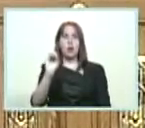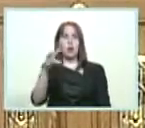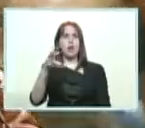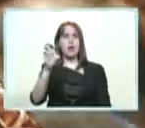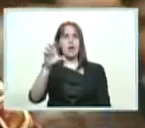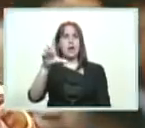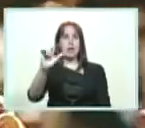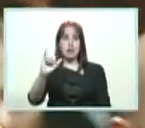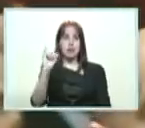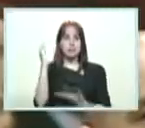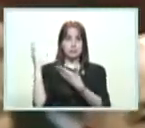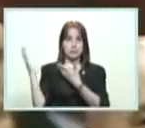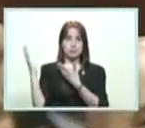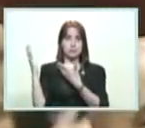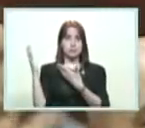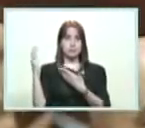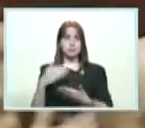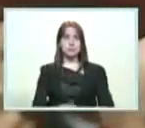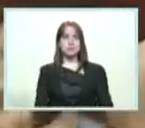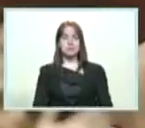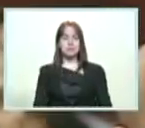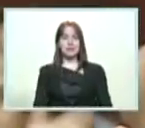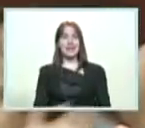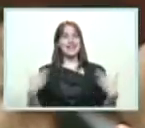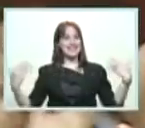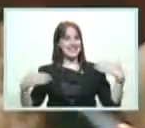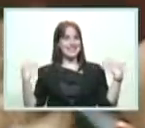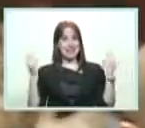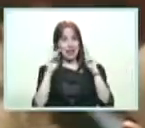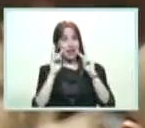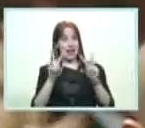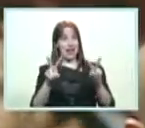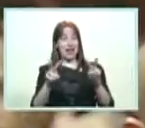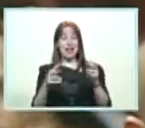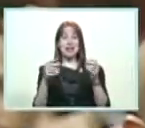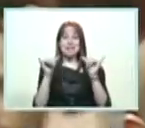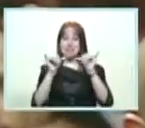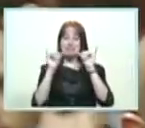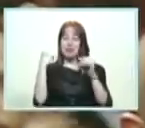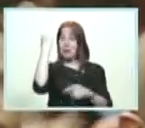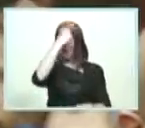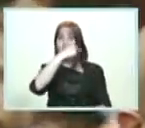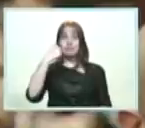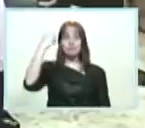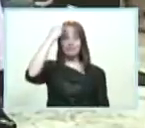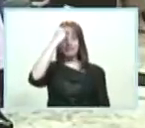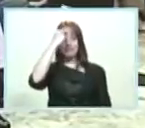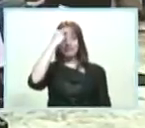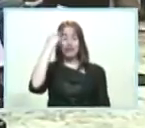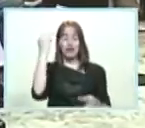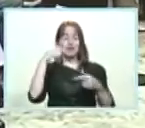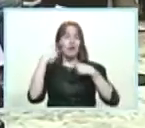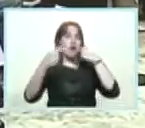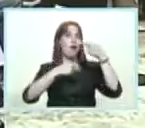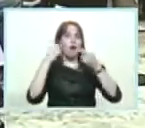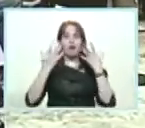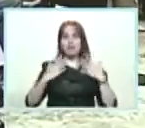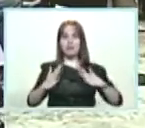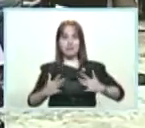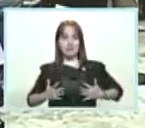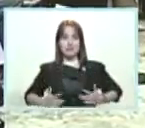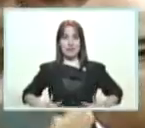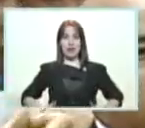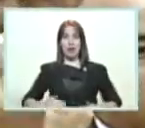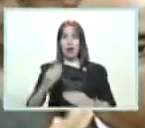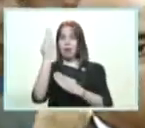constituyente de 1999. Qué alegría verte aquí con tu mismo rostro, con tus mismos colores. Dame tu